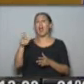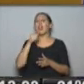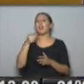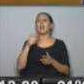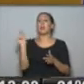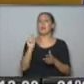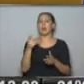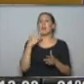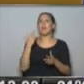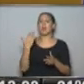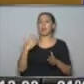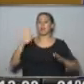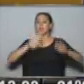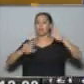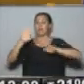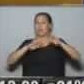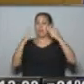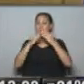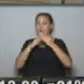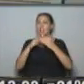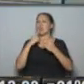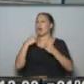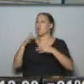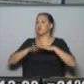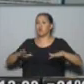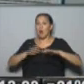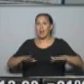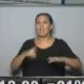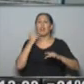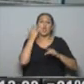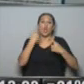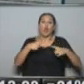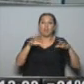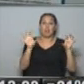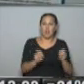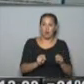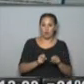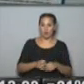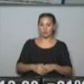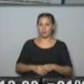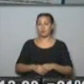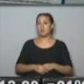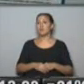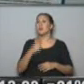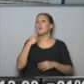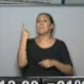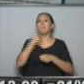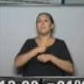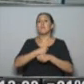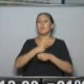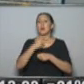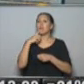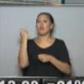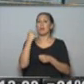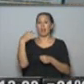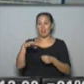un crédito para refaccionar la vivienda, cambiar los muebles y todas las cuestiones afectadas. El primer punto que tienen que saber